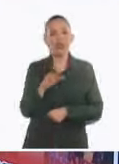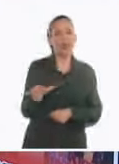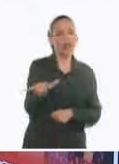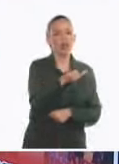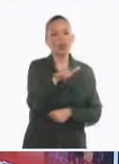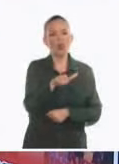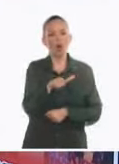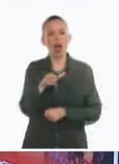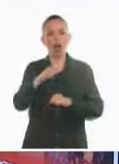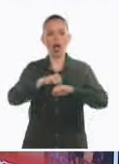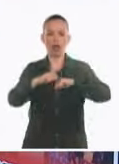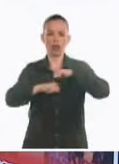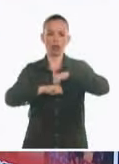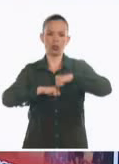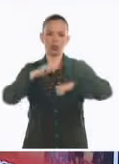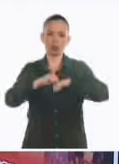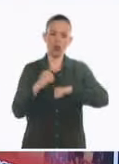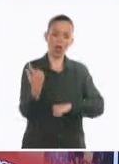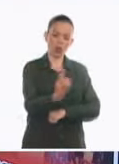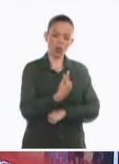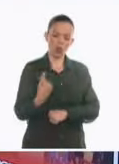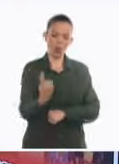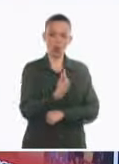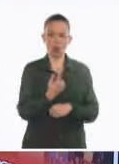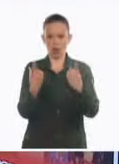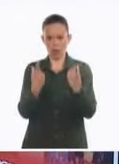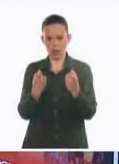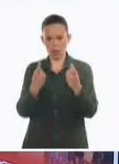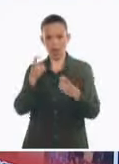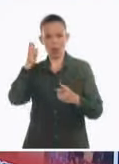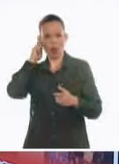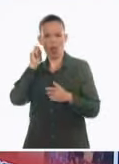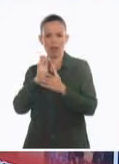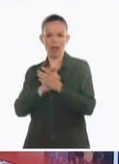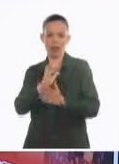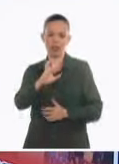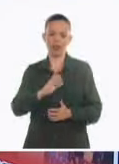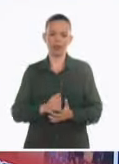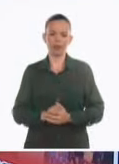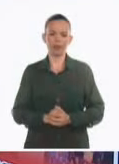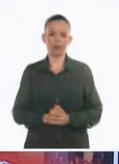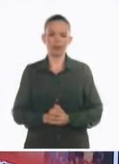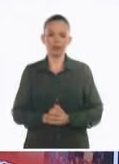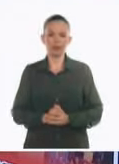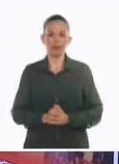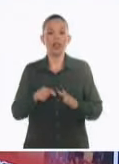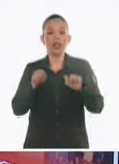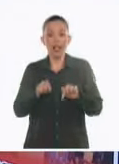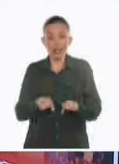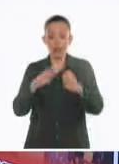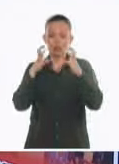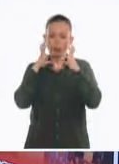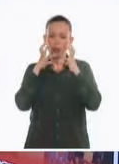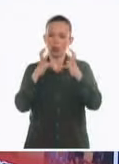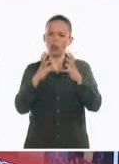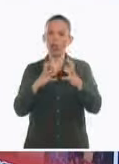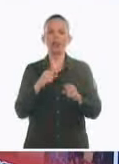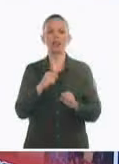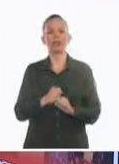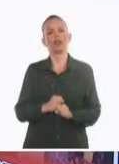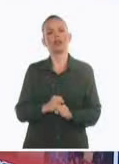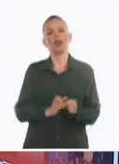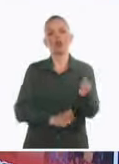estructuras que tanto necesitamos esa política de cuadro en la federación de mujeres cubanas yo creo que eso también impacta mucho el trabajo que tenemos